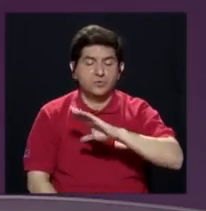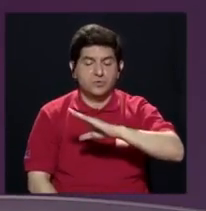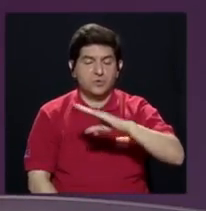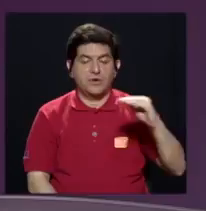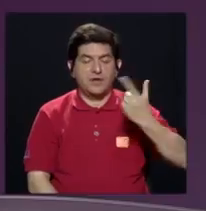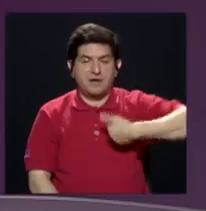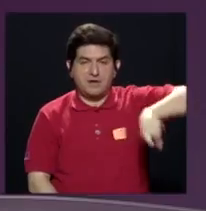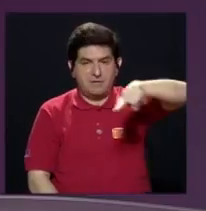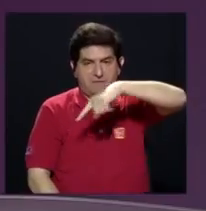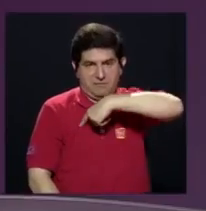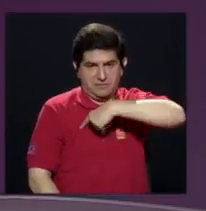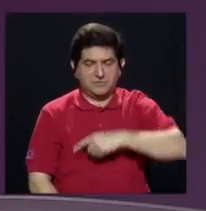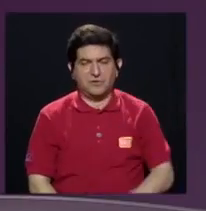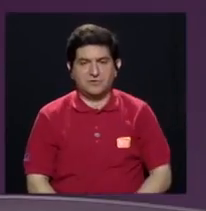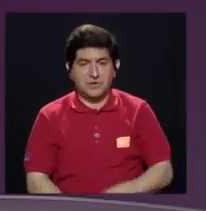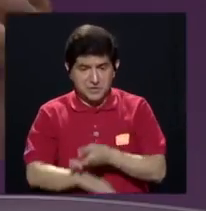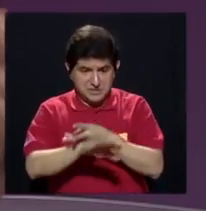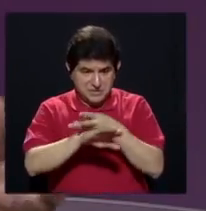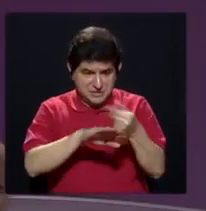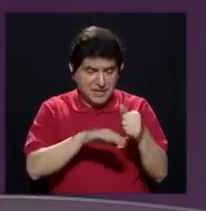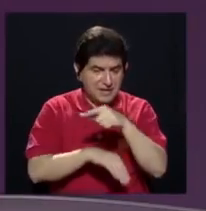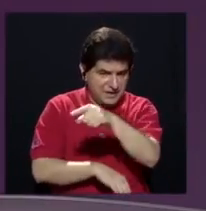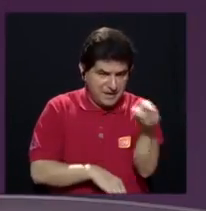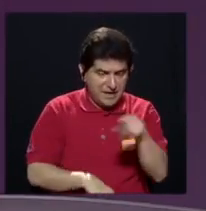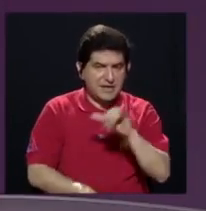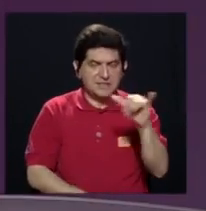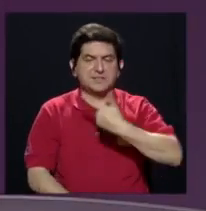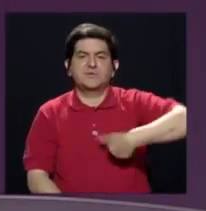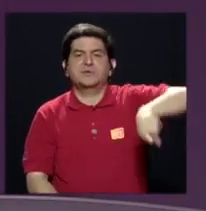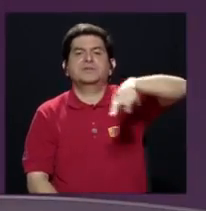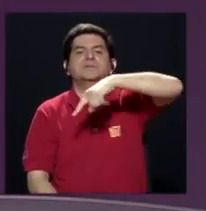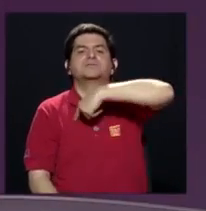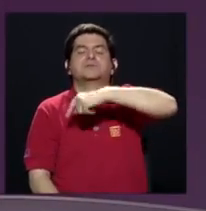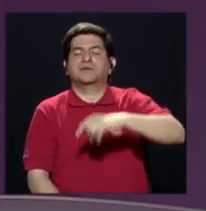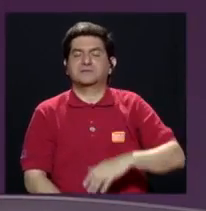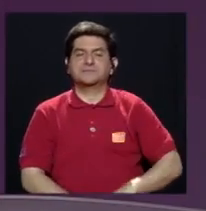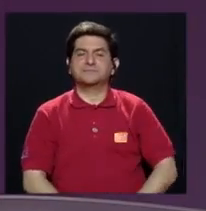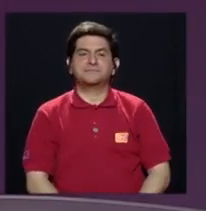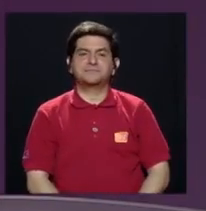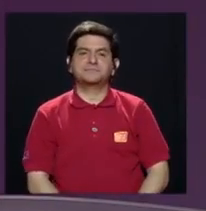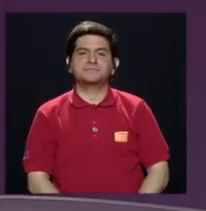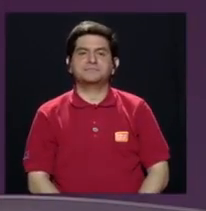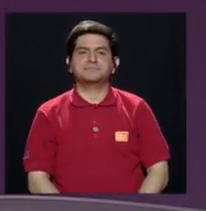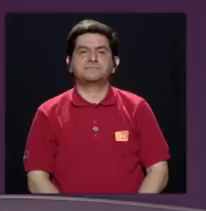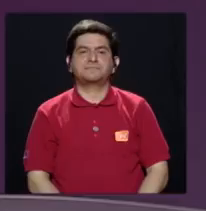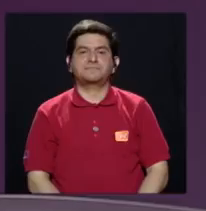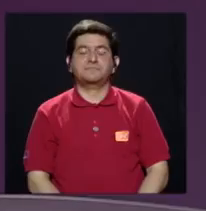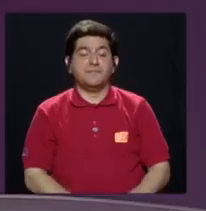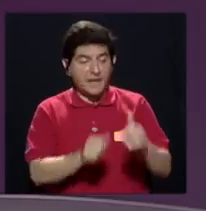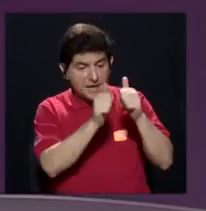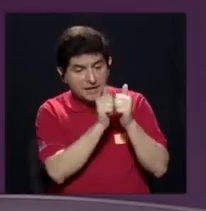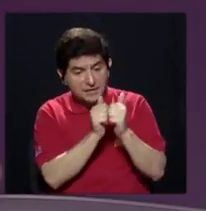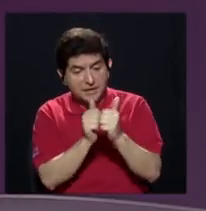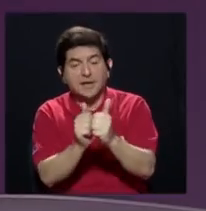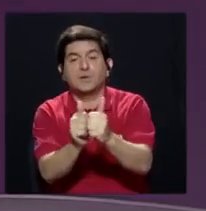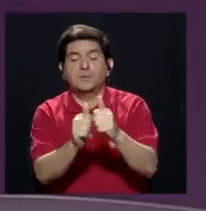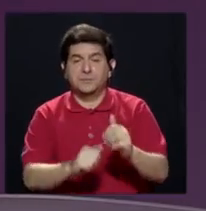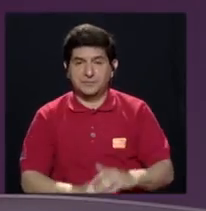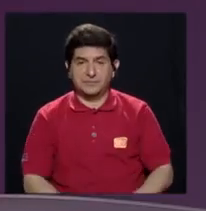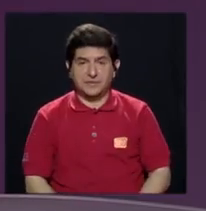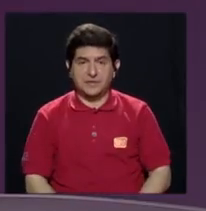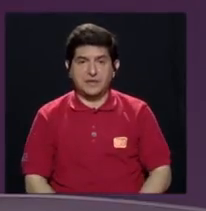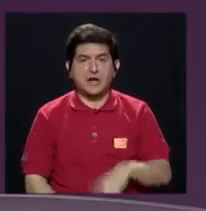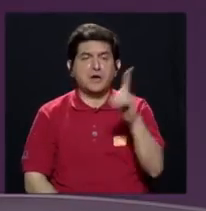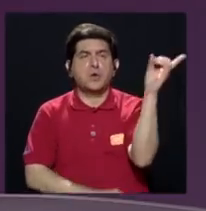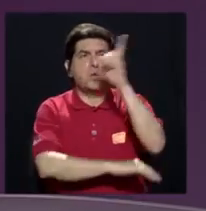también porque sanamos nosotras pero también tienen que sanar ellas eh las hacemos acompañado de de